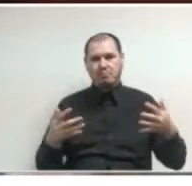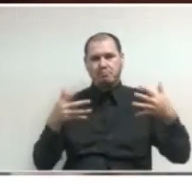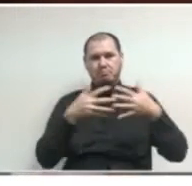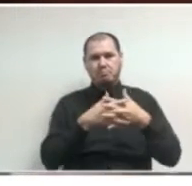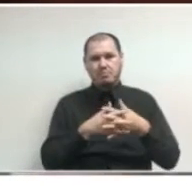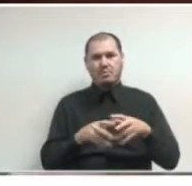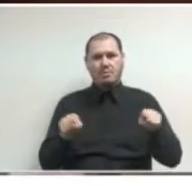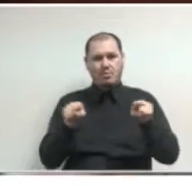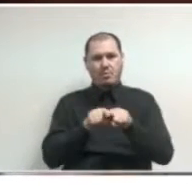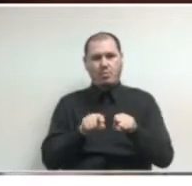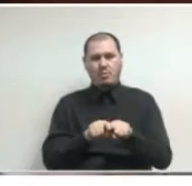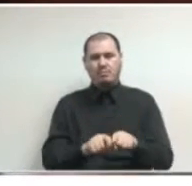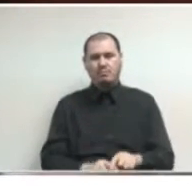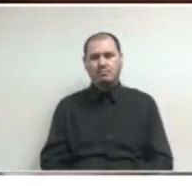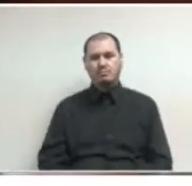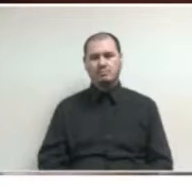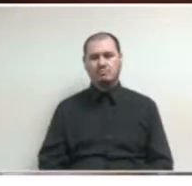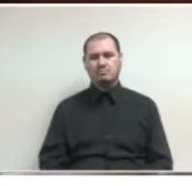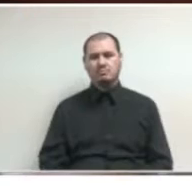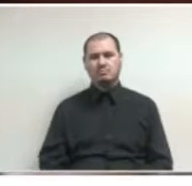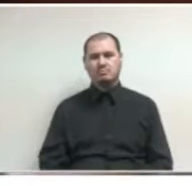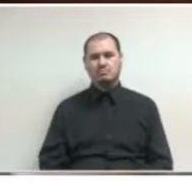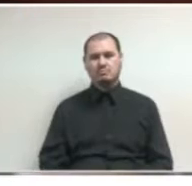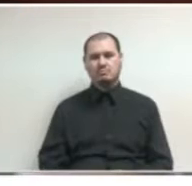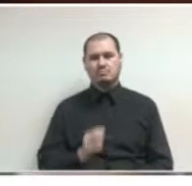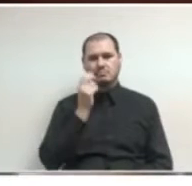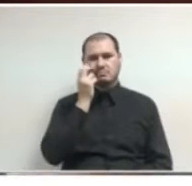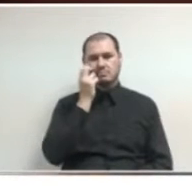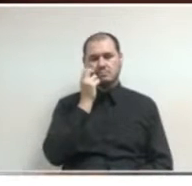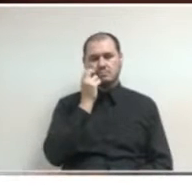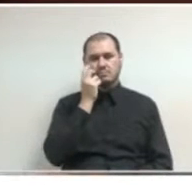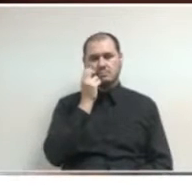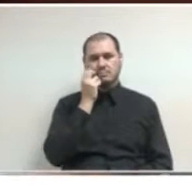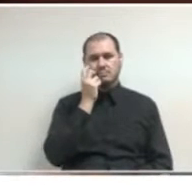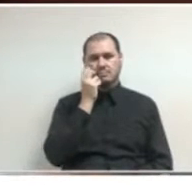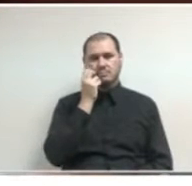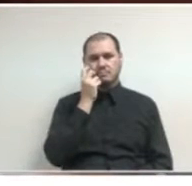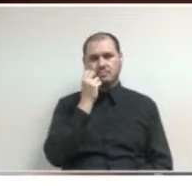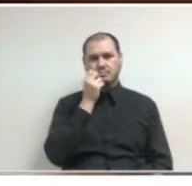a Manandú, ya me voy a ir a Ja.